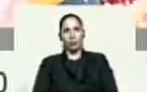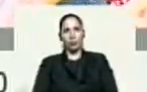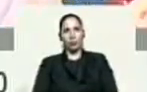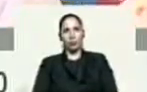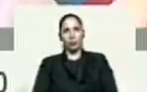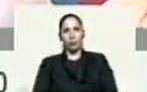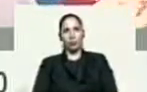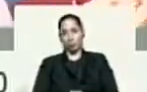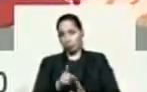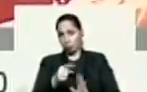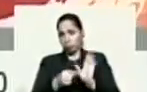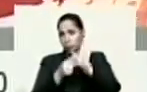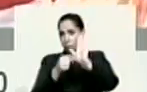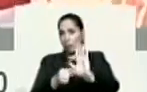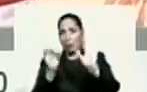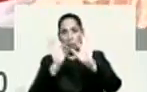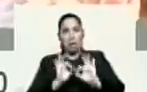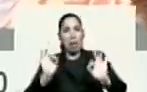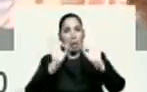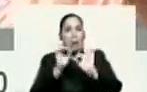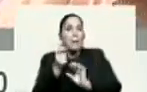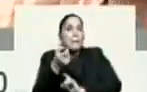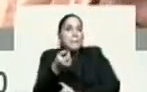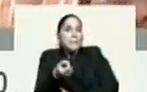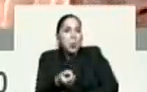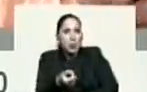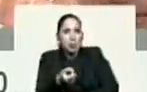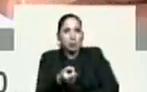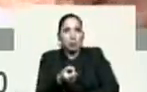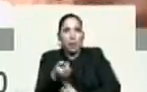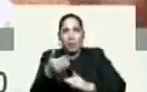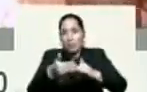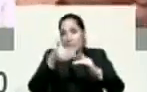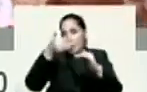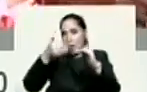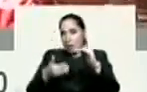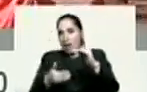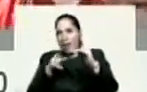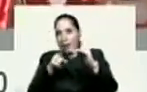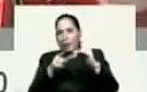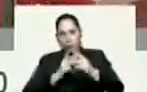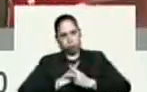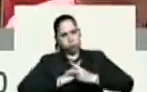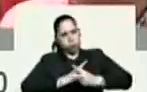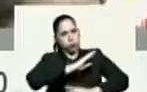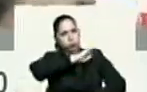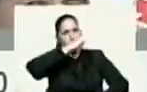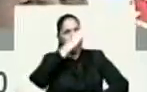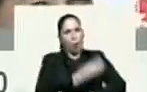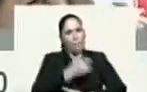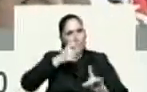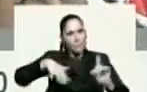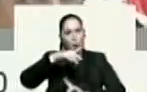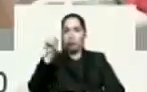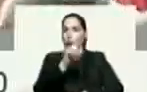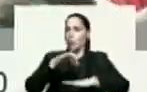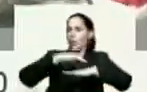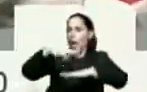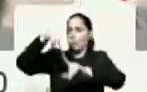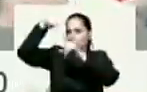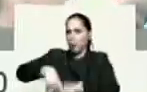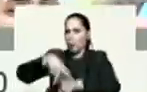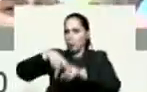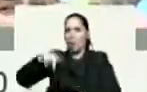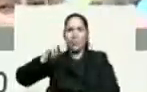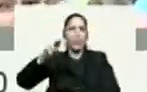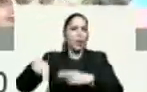La punta del iceberg se lo mostramos. Detrás de eso está la voluntad férrea de un pueblo de no dejarse someter por ningún